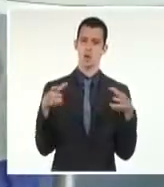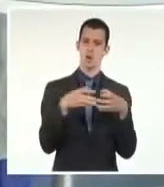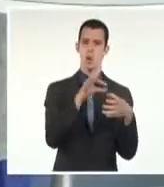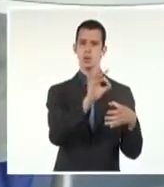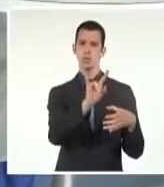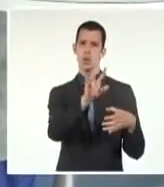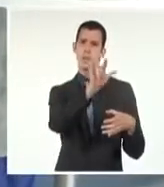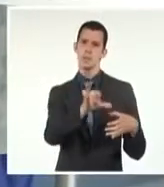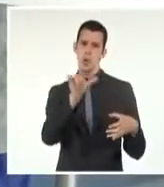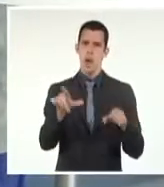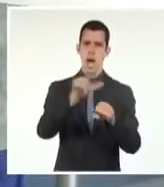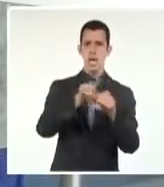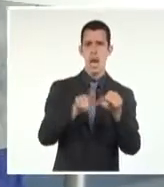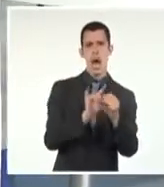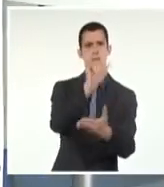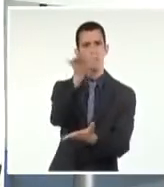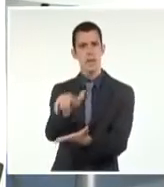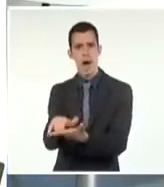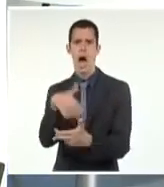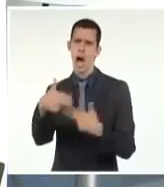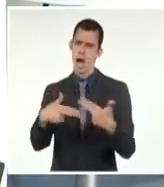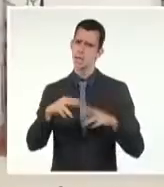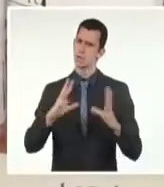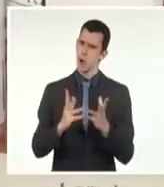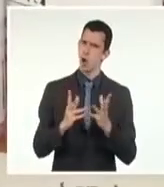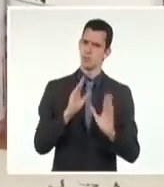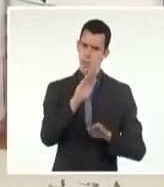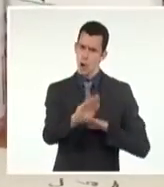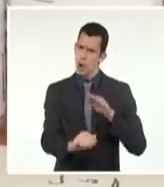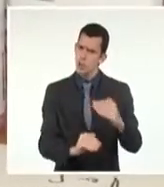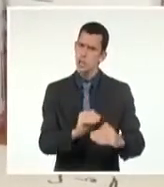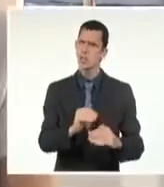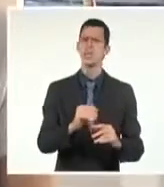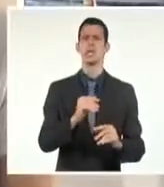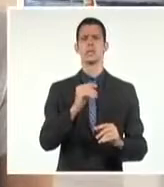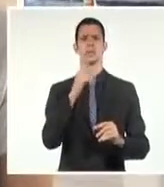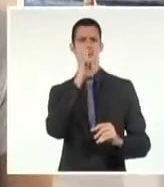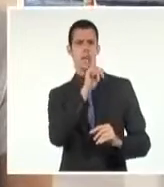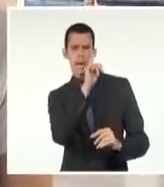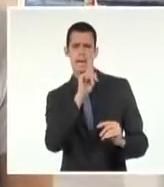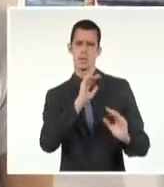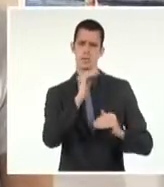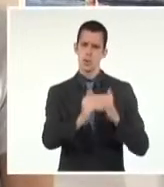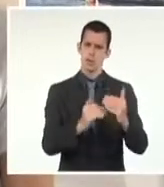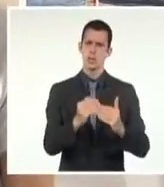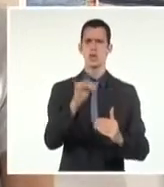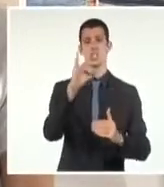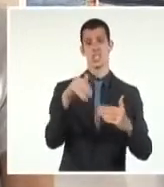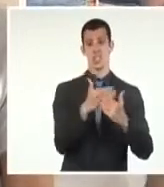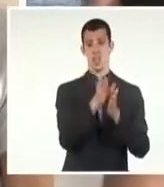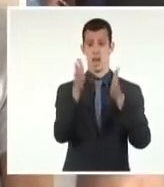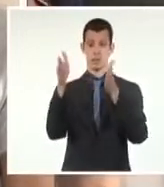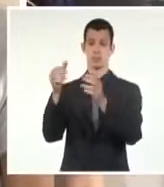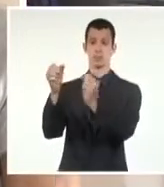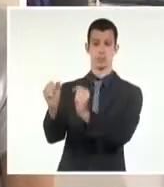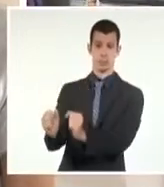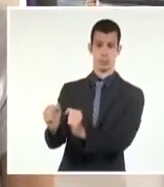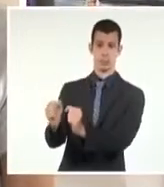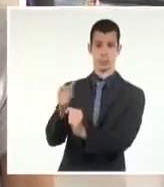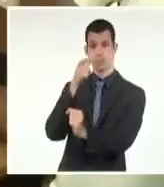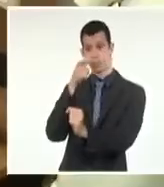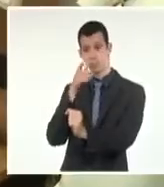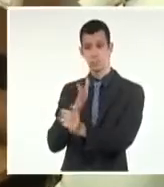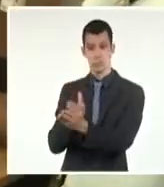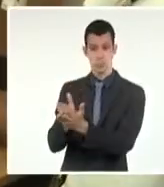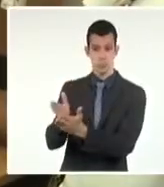la propagación de la cob y 19 durante los próximos días cumplirán con el aislamiento institucional establecido por el ministerio